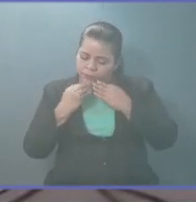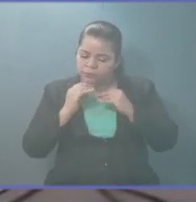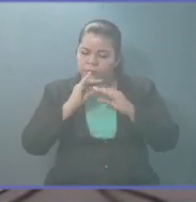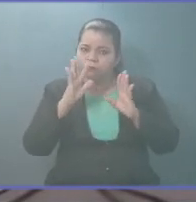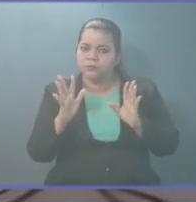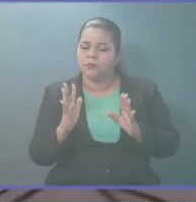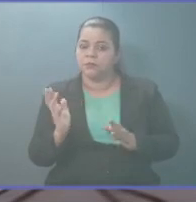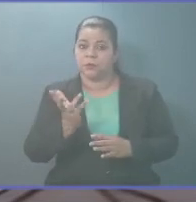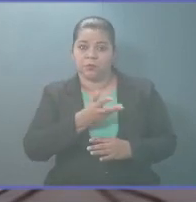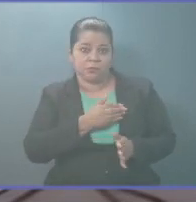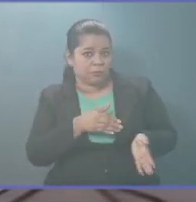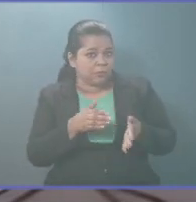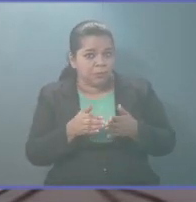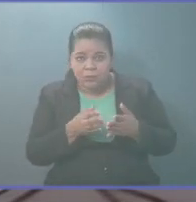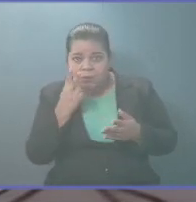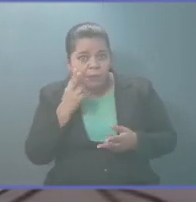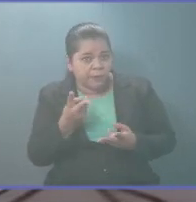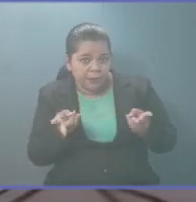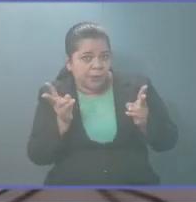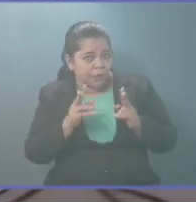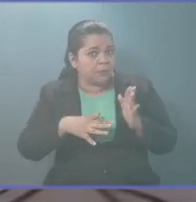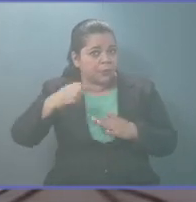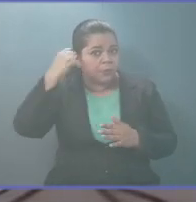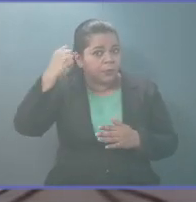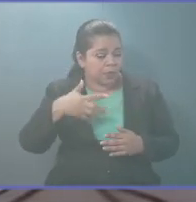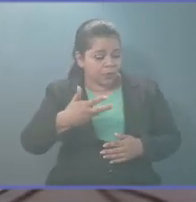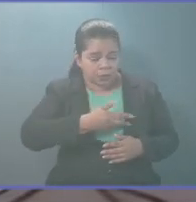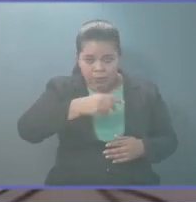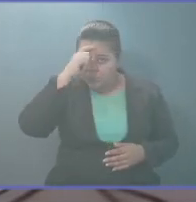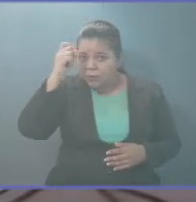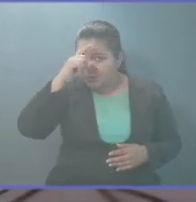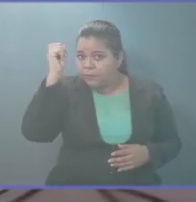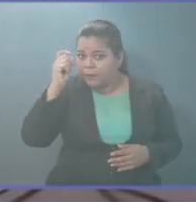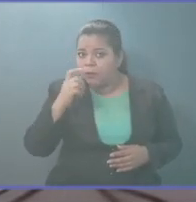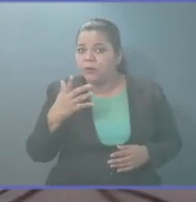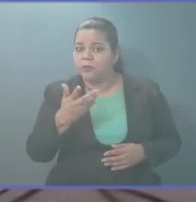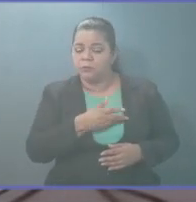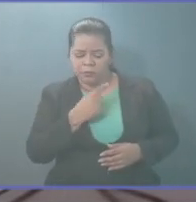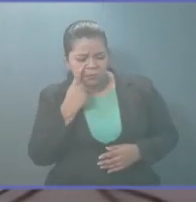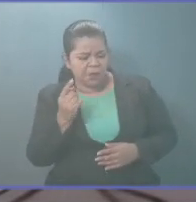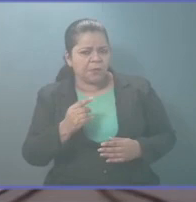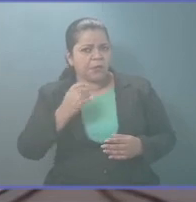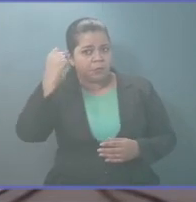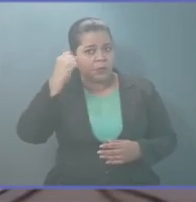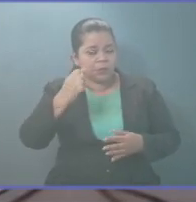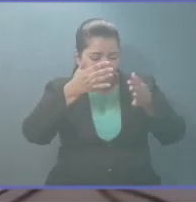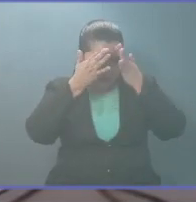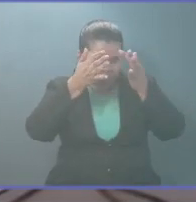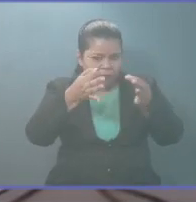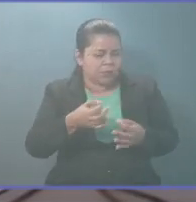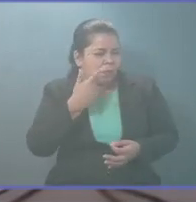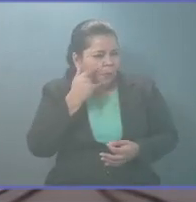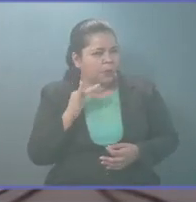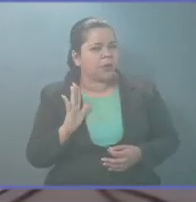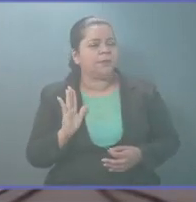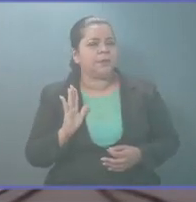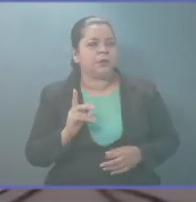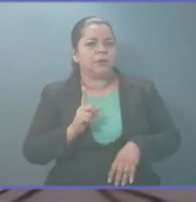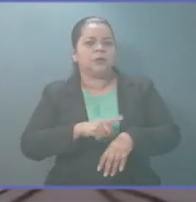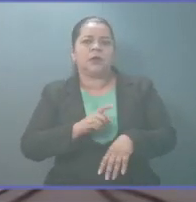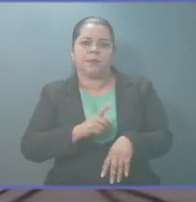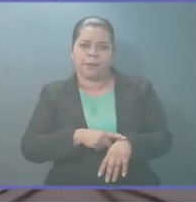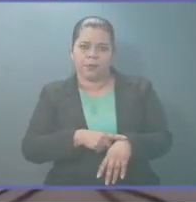parte transitoria para todo el tema del Tribunal Sancionador, que creo que es lo correcto, ¿verdad? ¿Cuánto tiempo le hemos